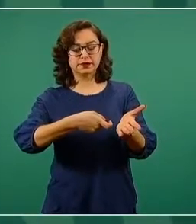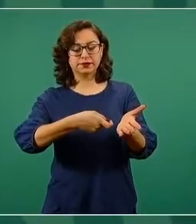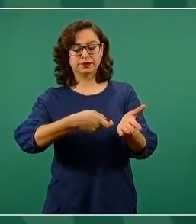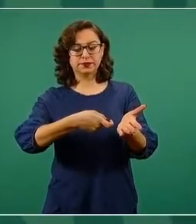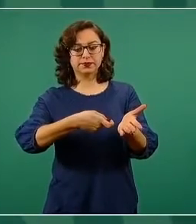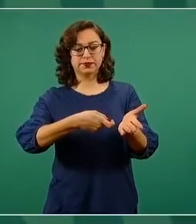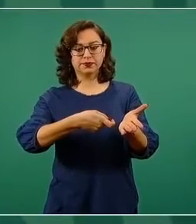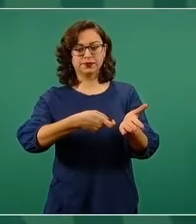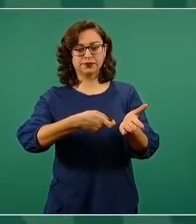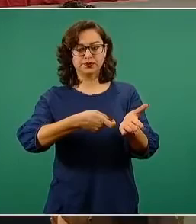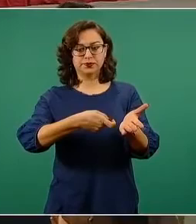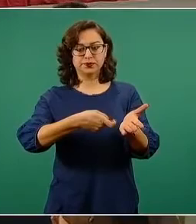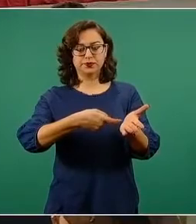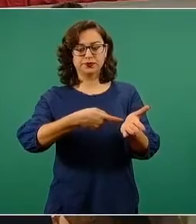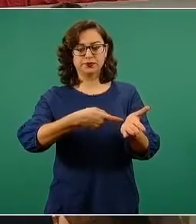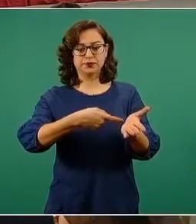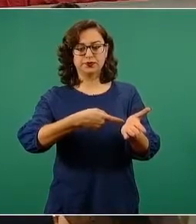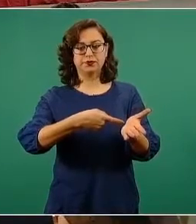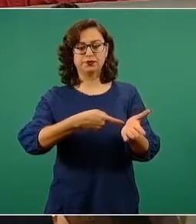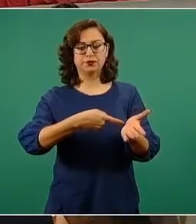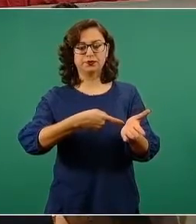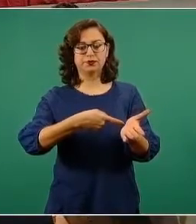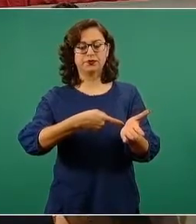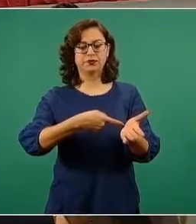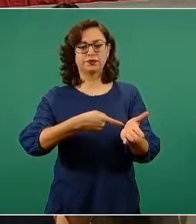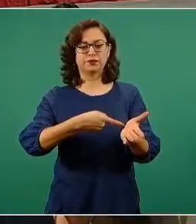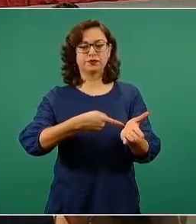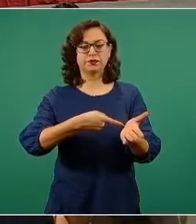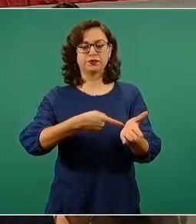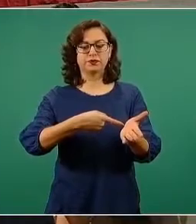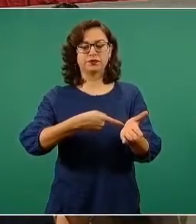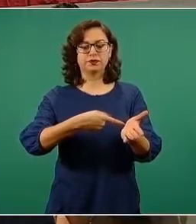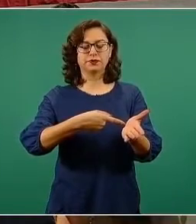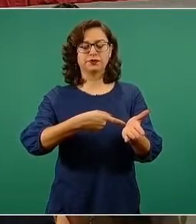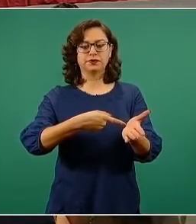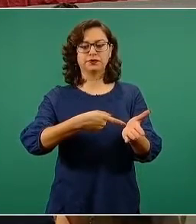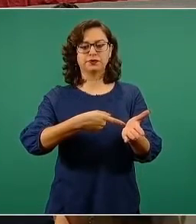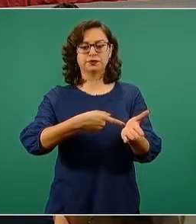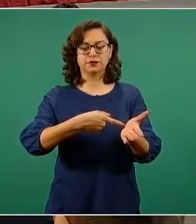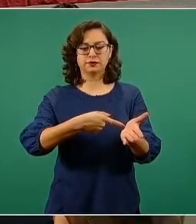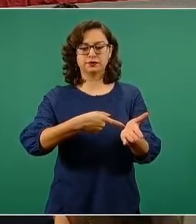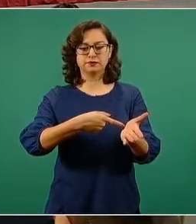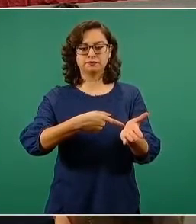logros que tienen que ver con la